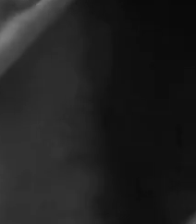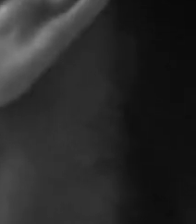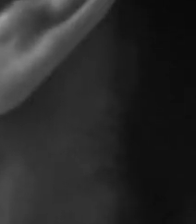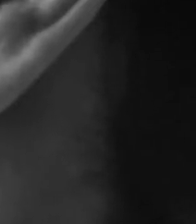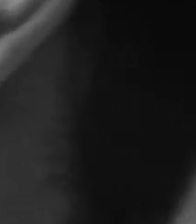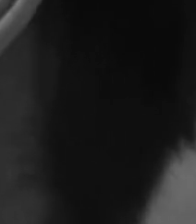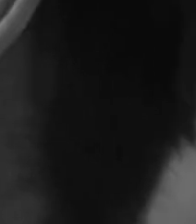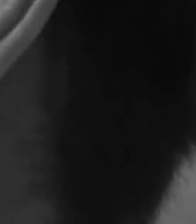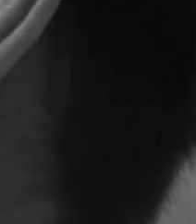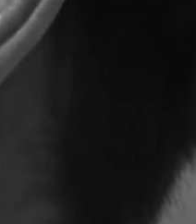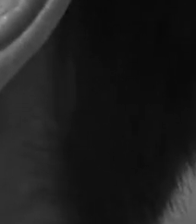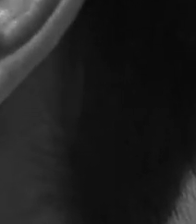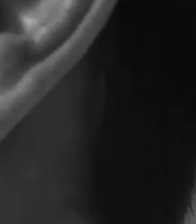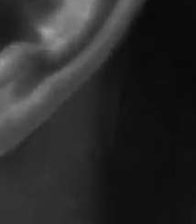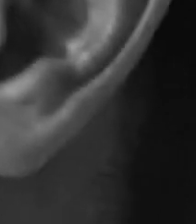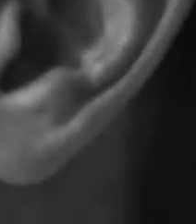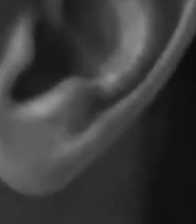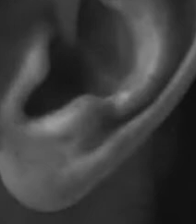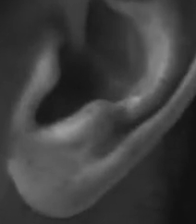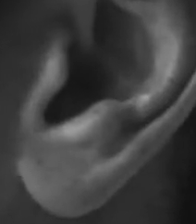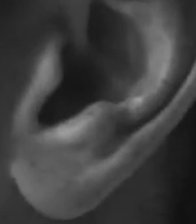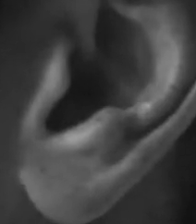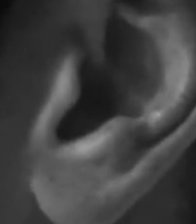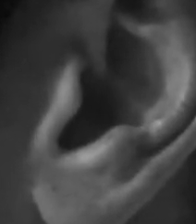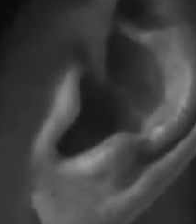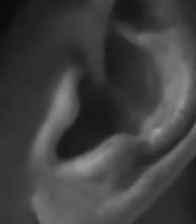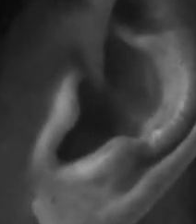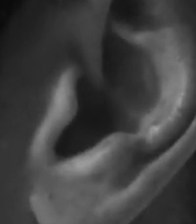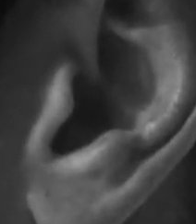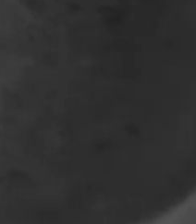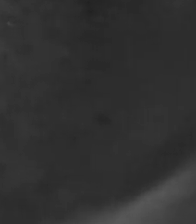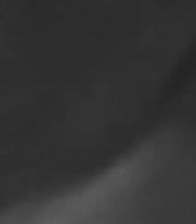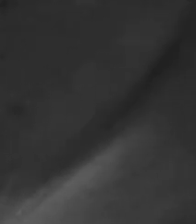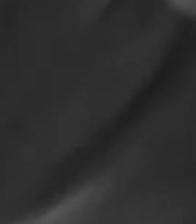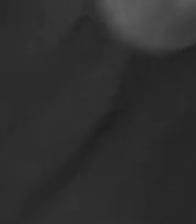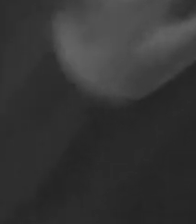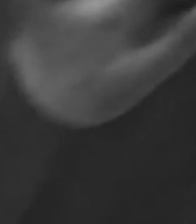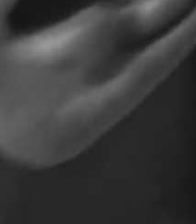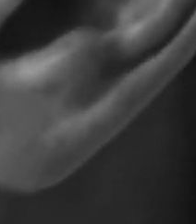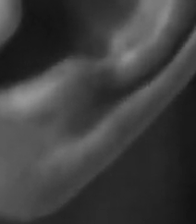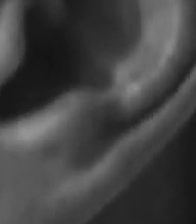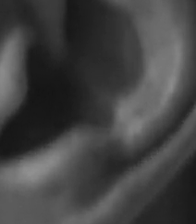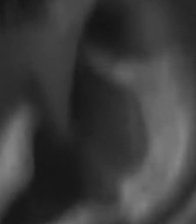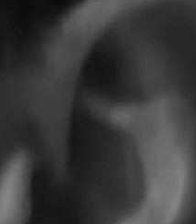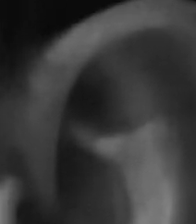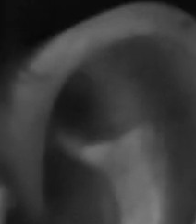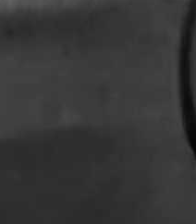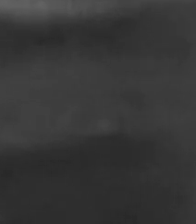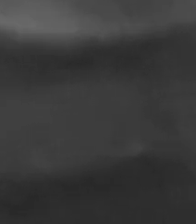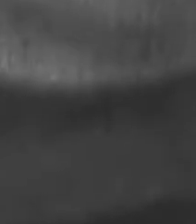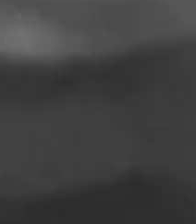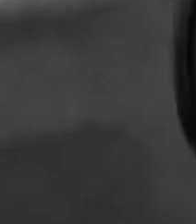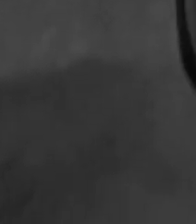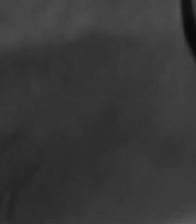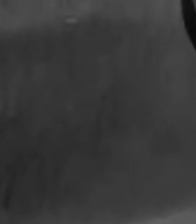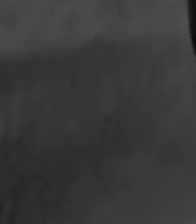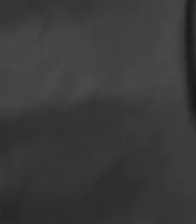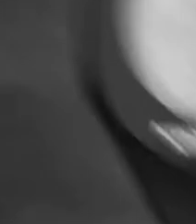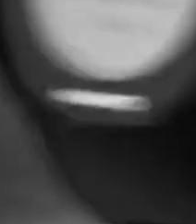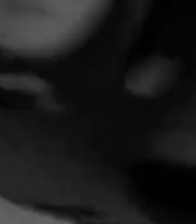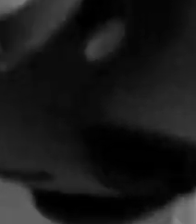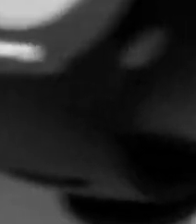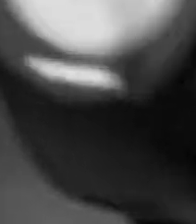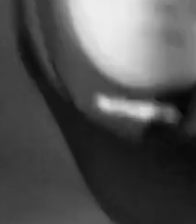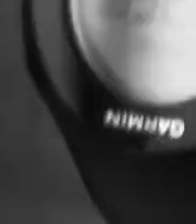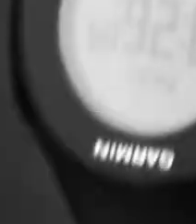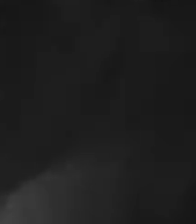un fondo de 30 kilómetros por mí, sino que soy yo el que tengo que hacerlo. Ojalá un motor, en el caso mío, como mi familia, que siempre está